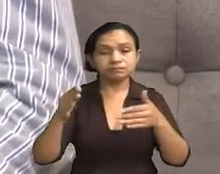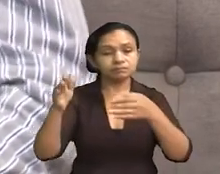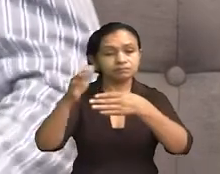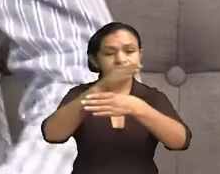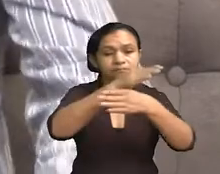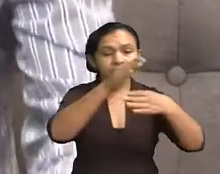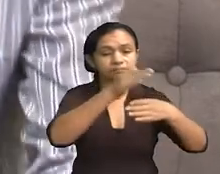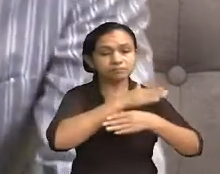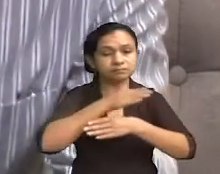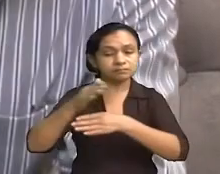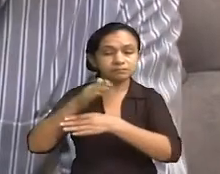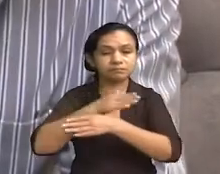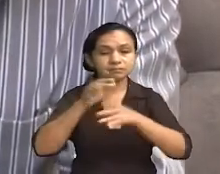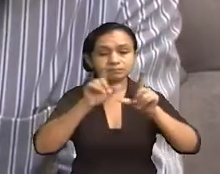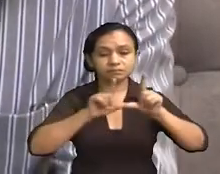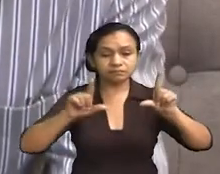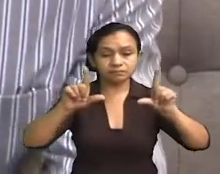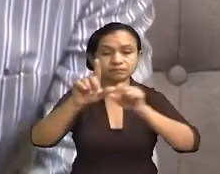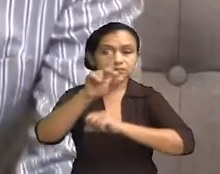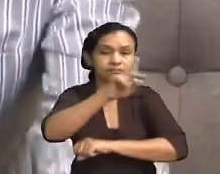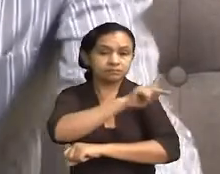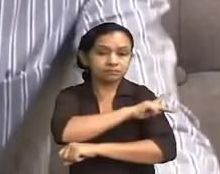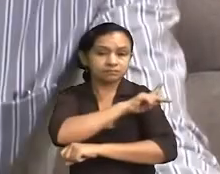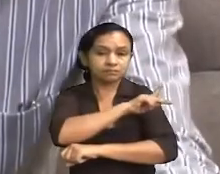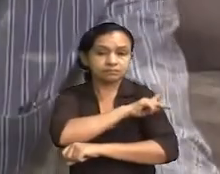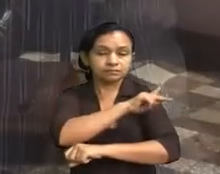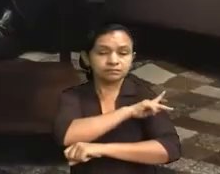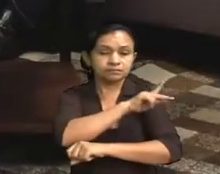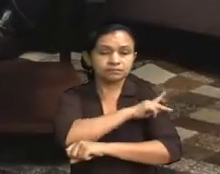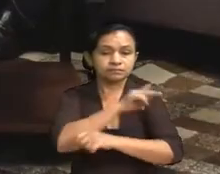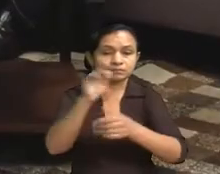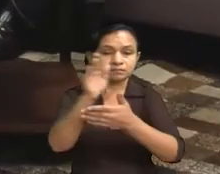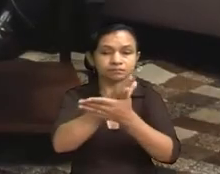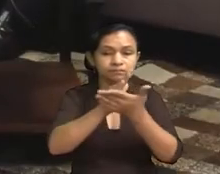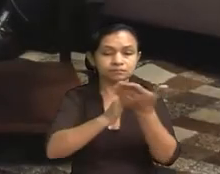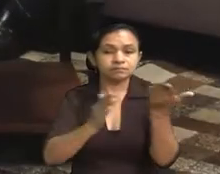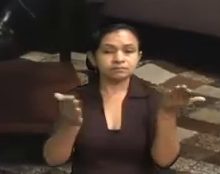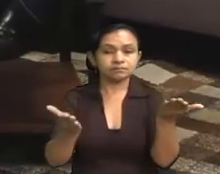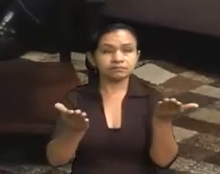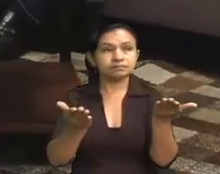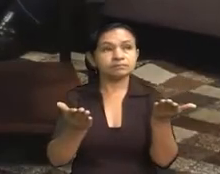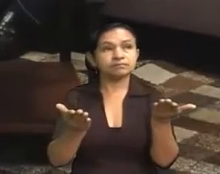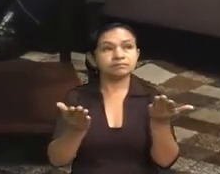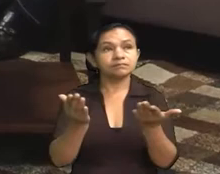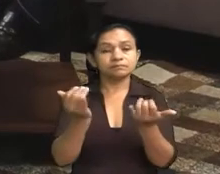serie de estaciones de policía. Te voy a mencionar algunas.